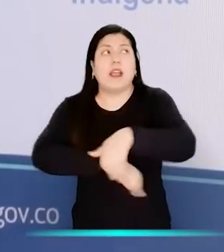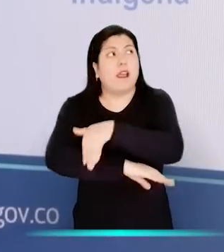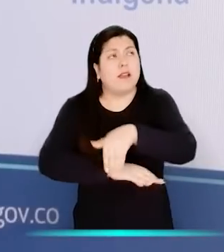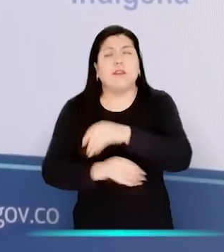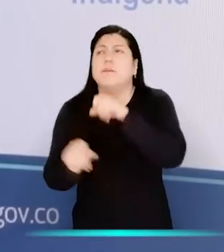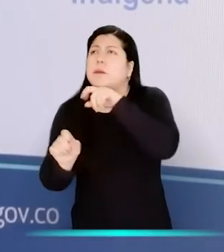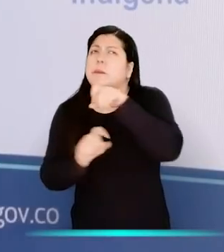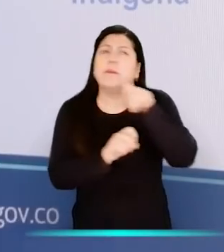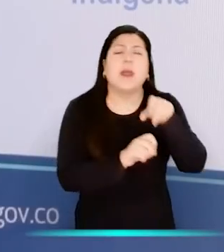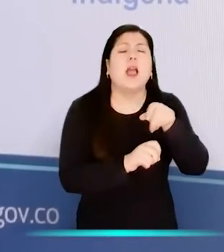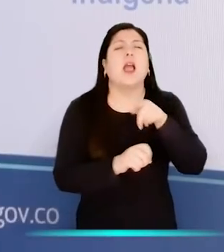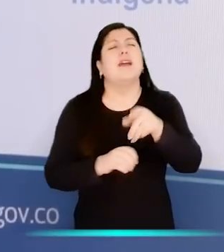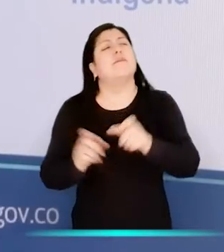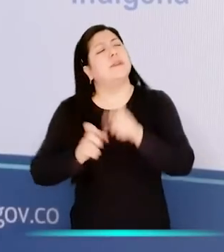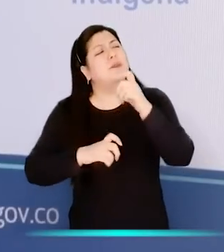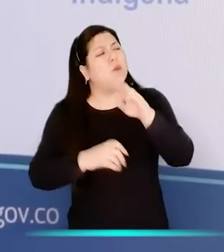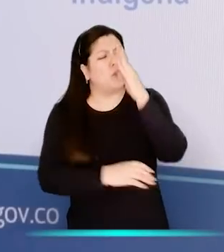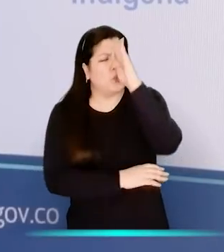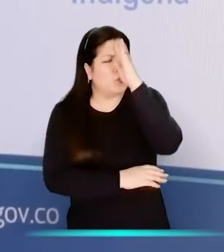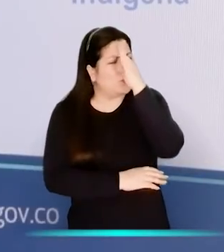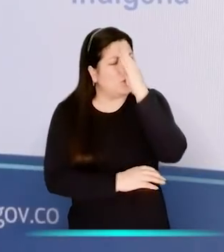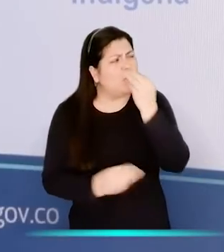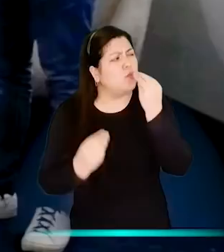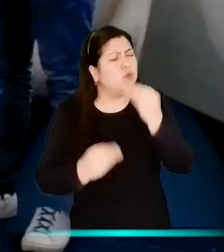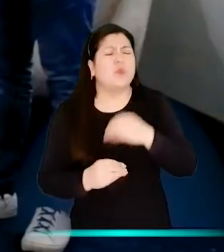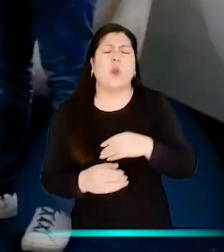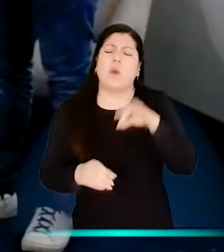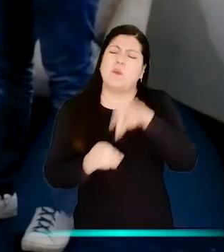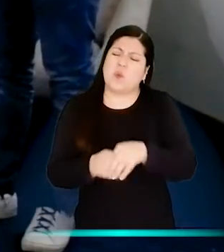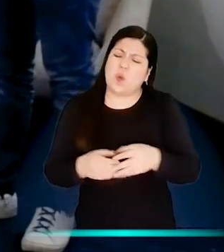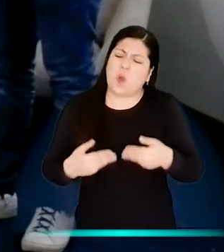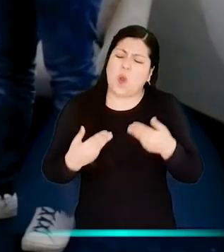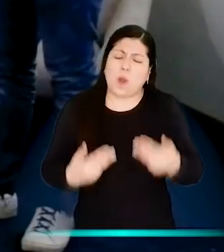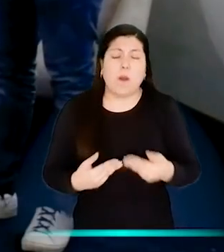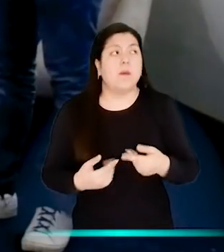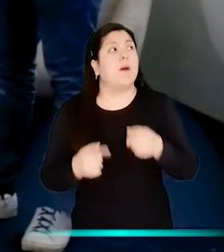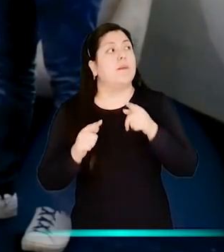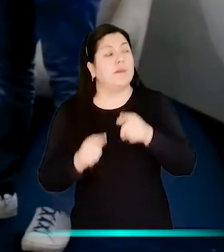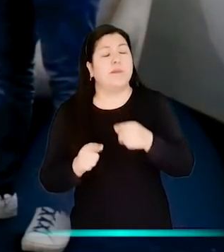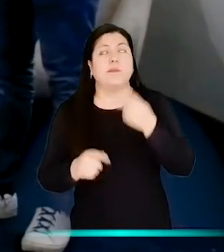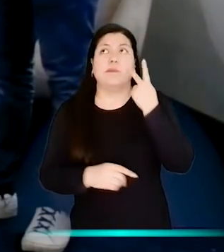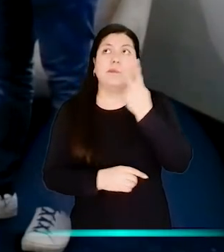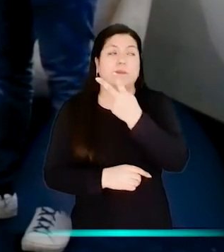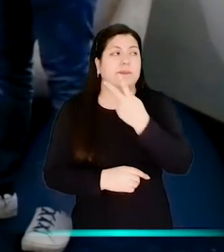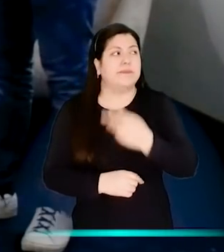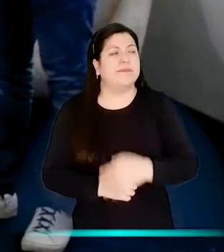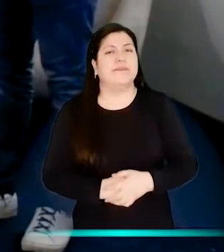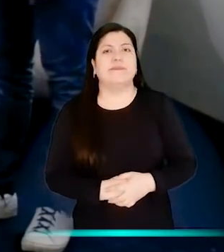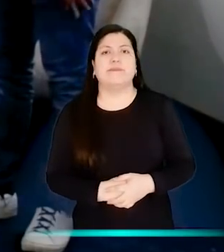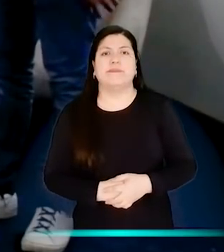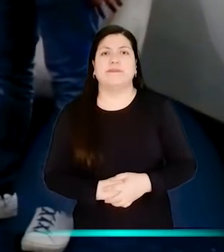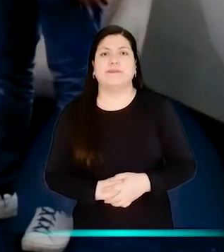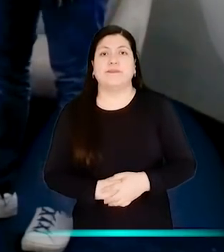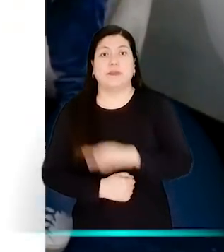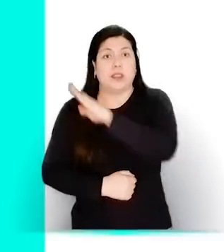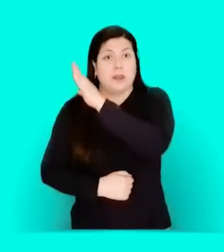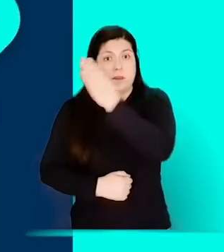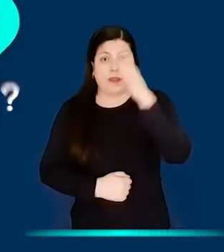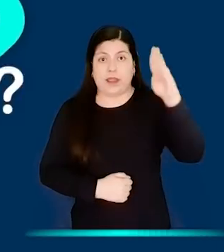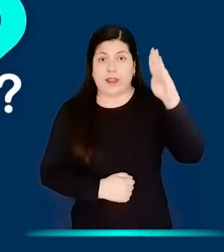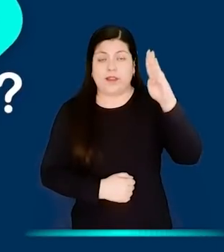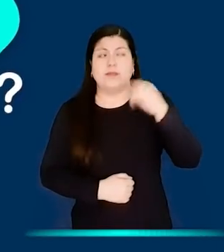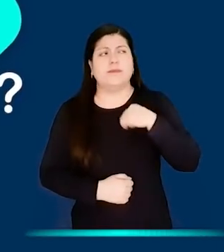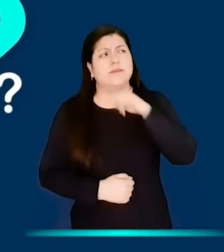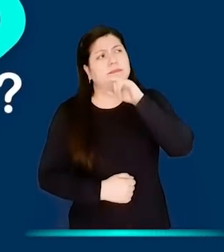para escuchar las inquietudes porque las personas tienen muchas dudas sobre cómo votar. Aquí vamos con una de estas preguntas.